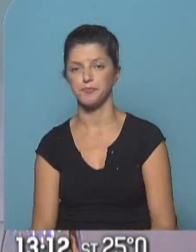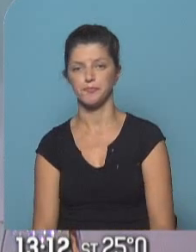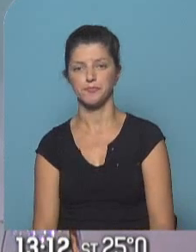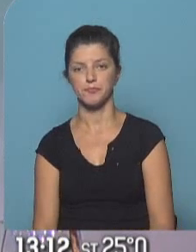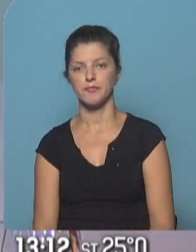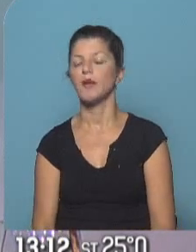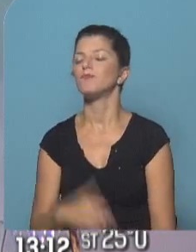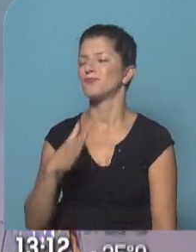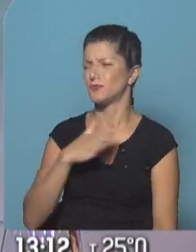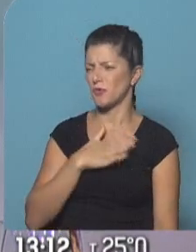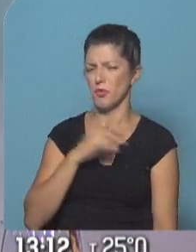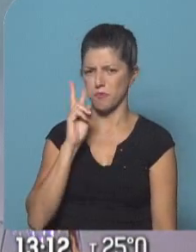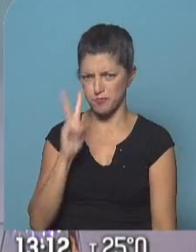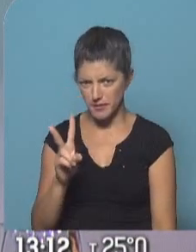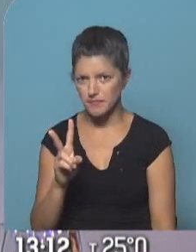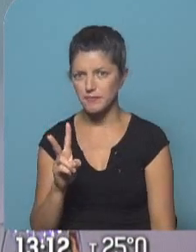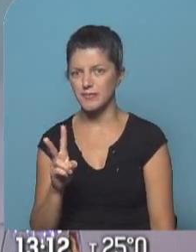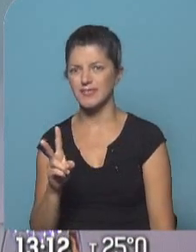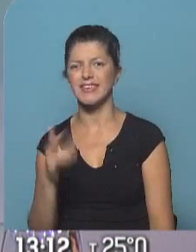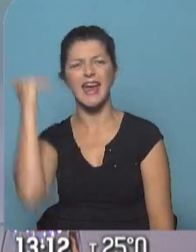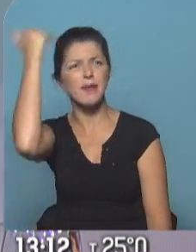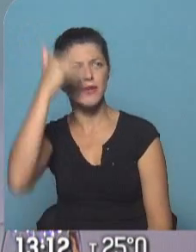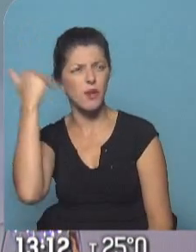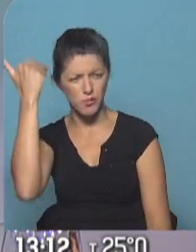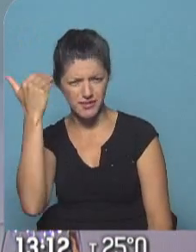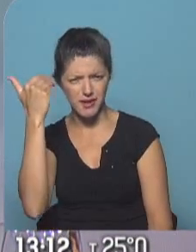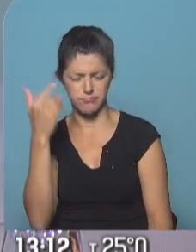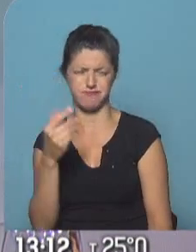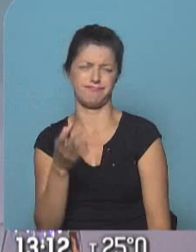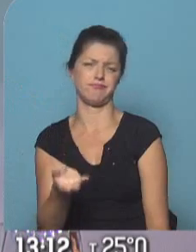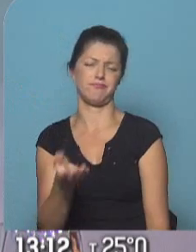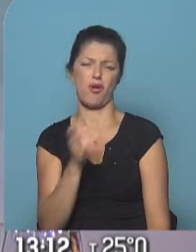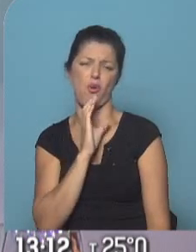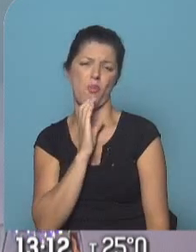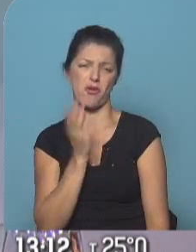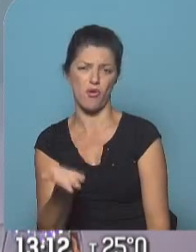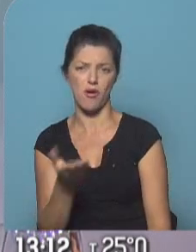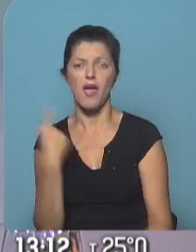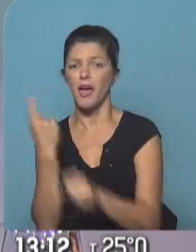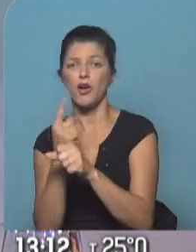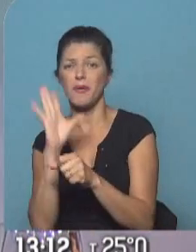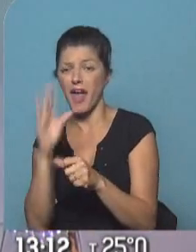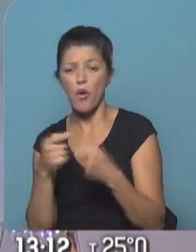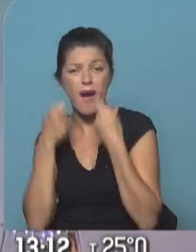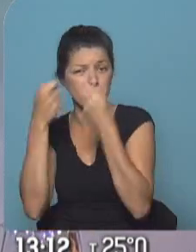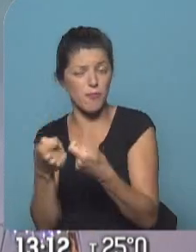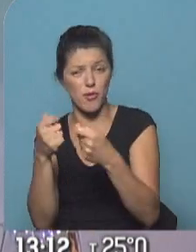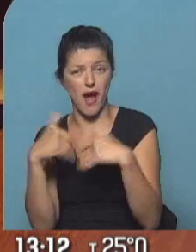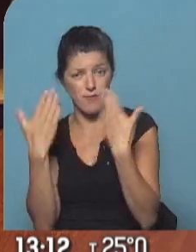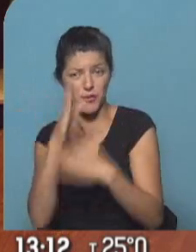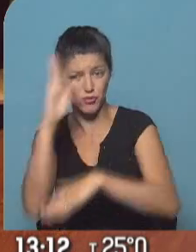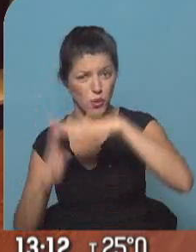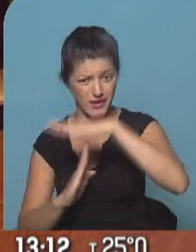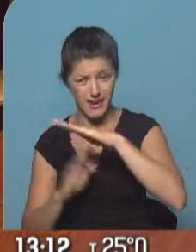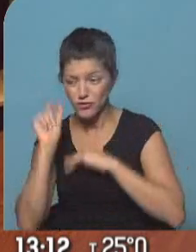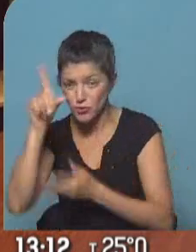cuasi gracioso decir que lo había armado Arabia Saudita. Arabia Saudita no puede hacer una demostración a favor de su monarquía en su país. Ahora va a hacer